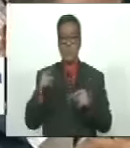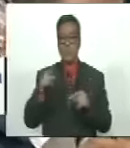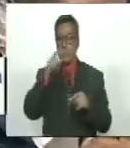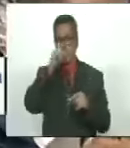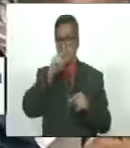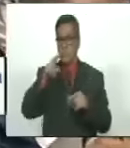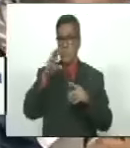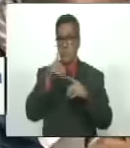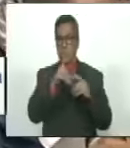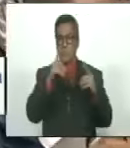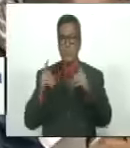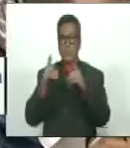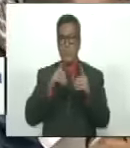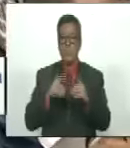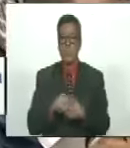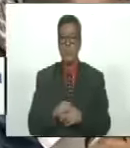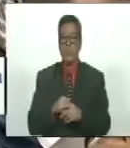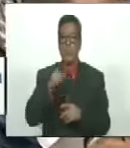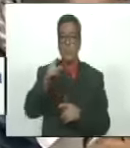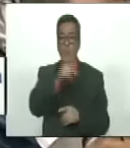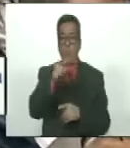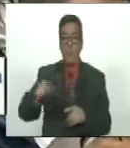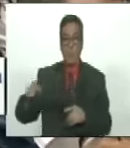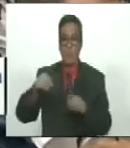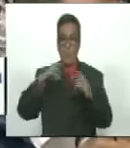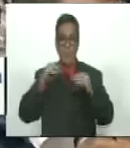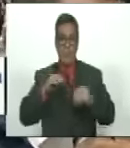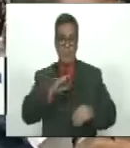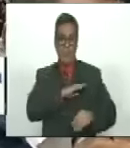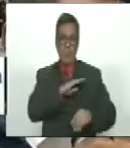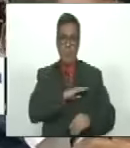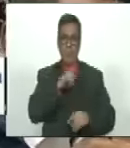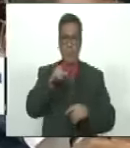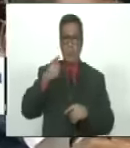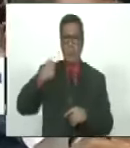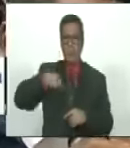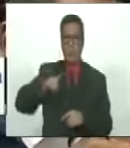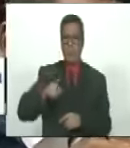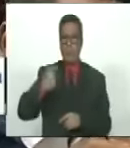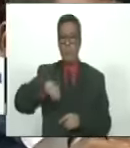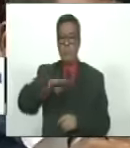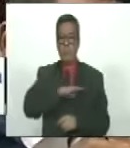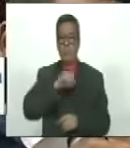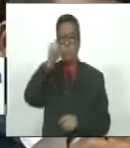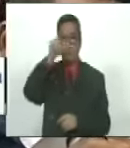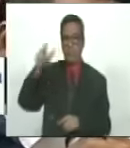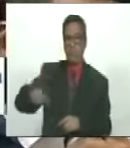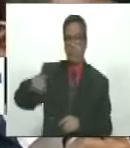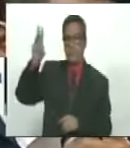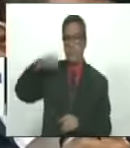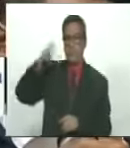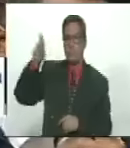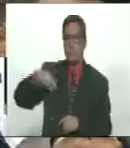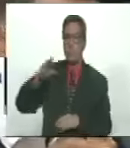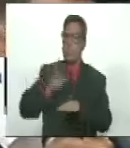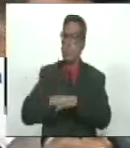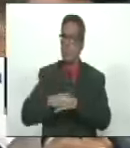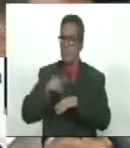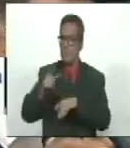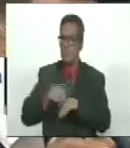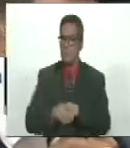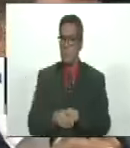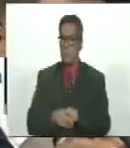edades se discute y la gente habla con propiedad del tema de nuestra Guayana Esequiba. Por lo